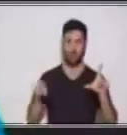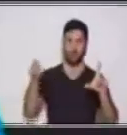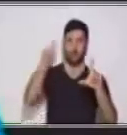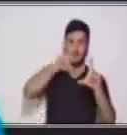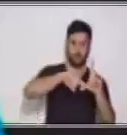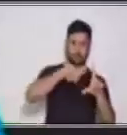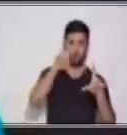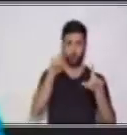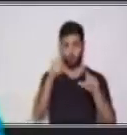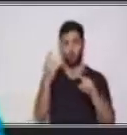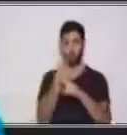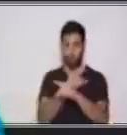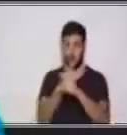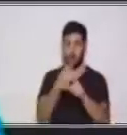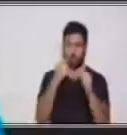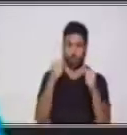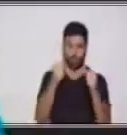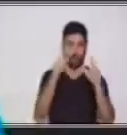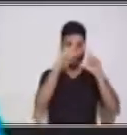transportador.